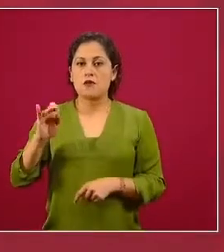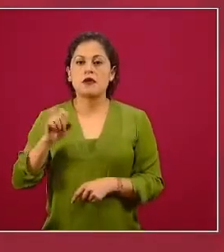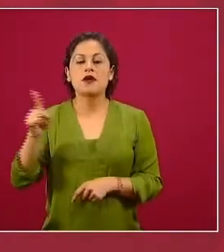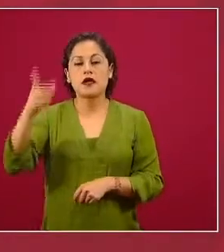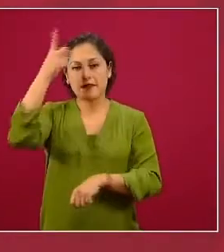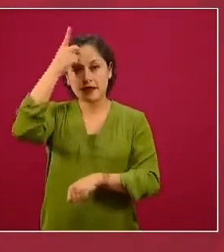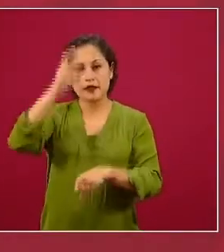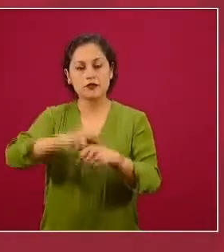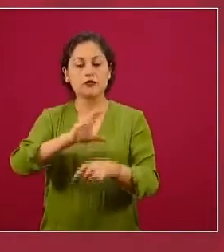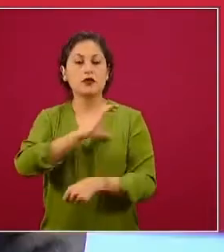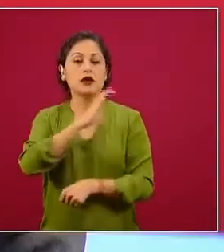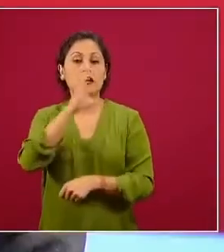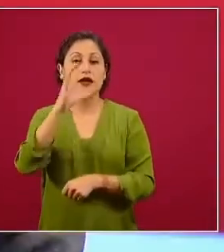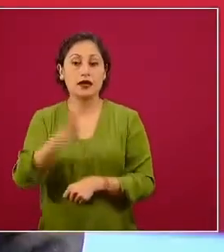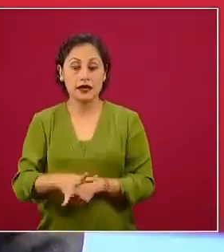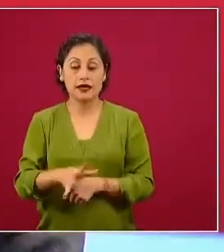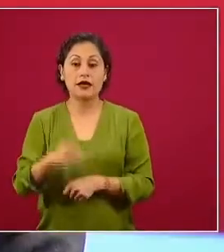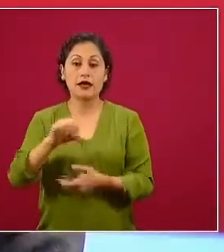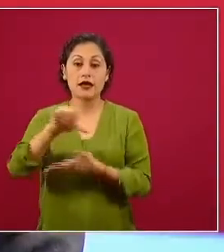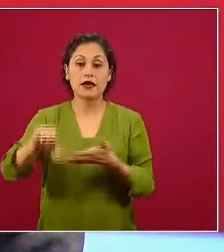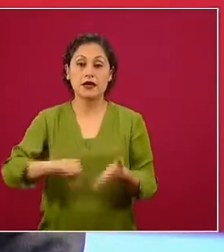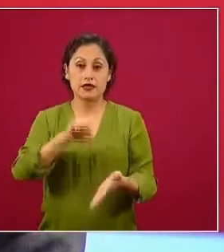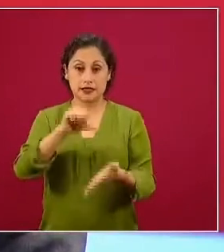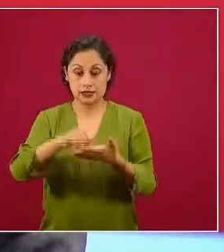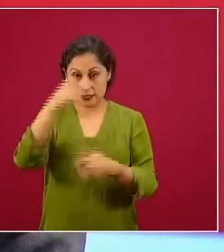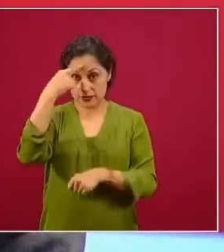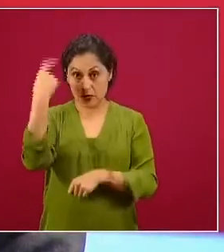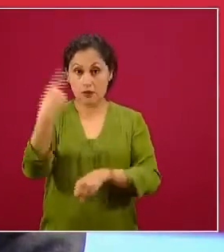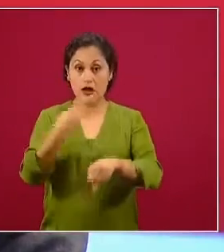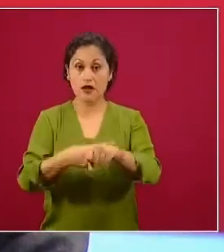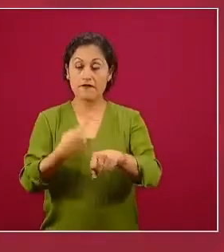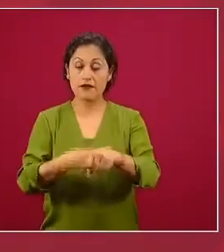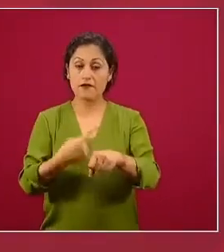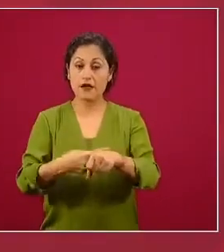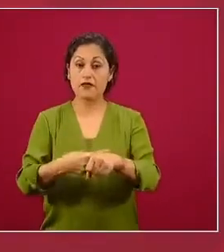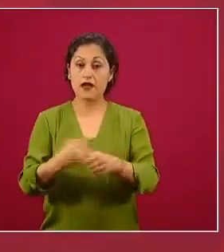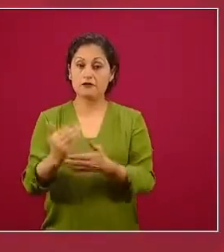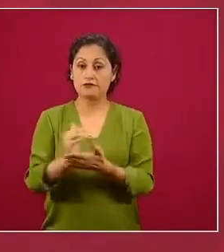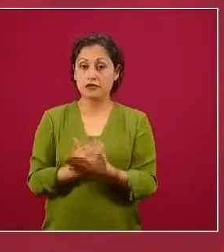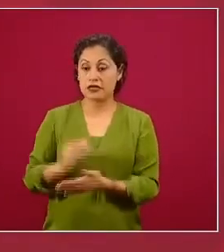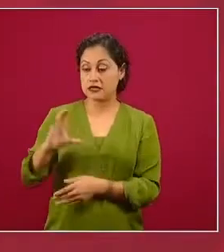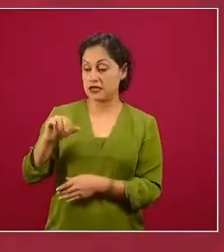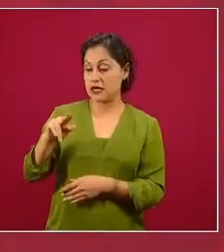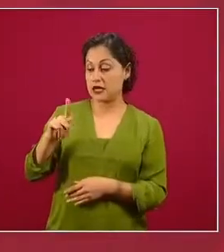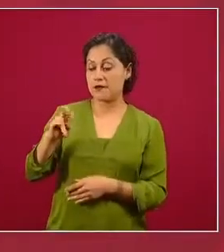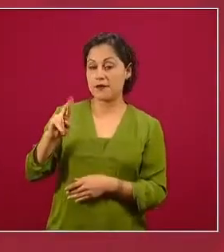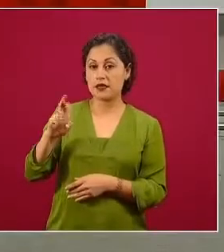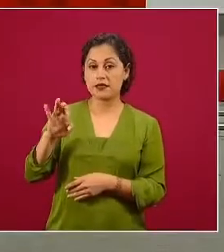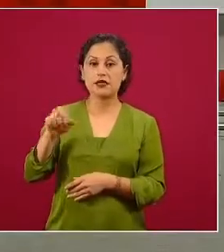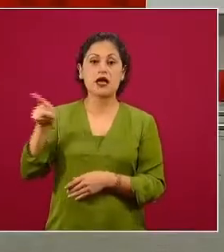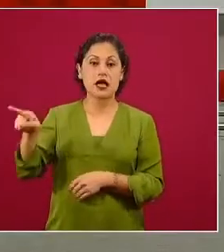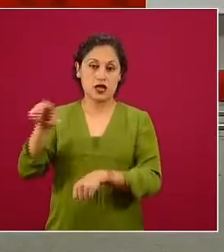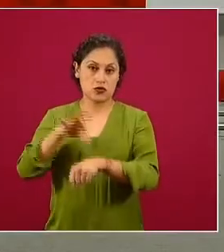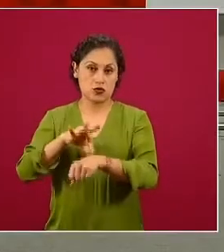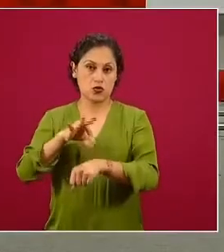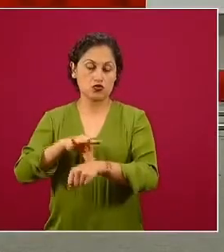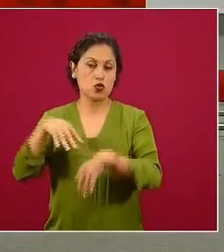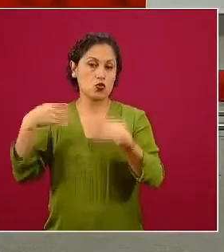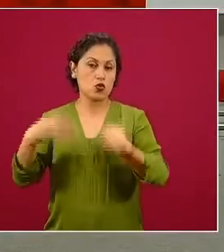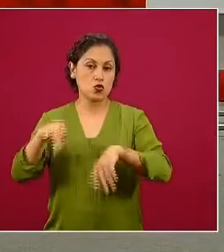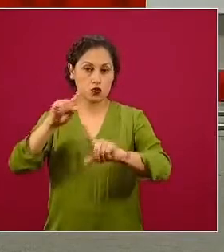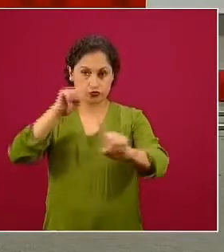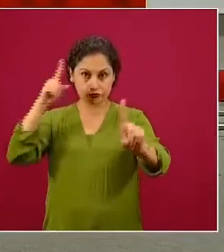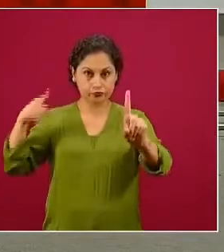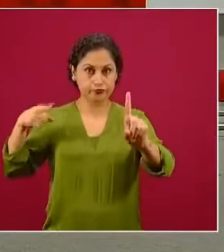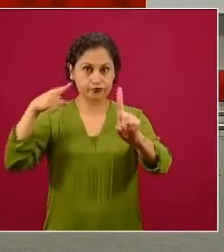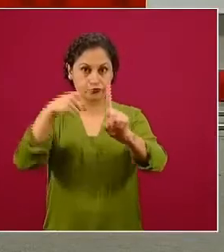general del Centro Nacional de Programas Preventivos y Control de Enfermedades, CENAPRESE. El doctor López Ridaura es un especialista en epidemiología